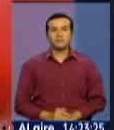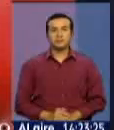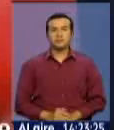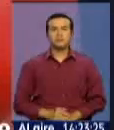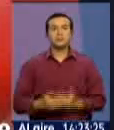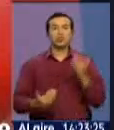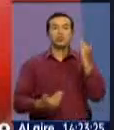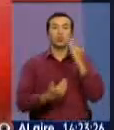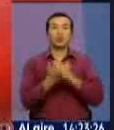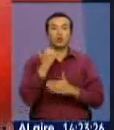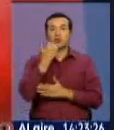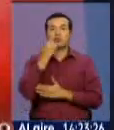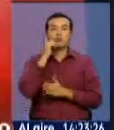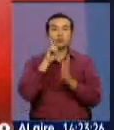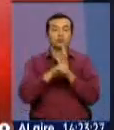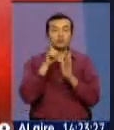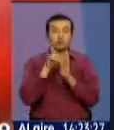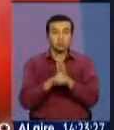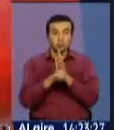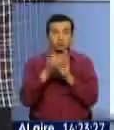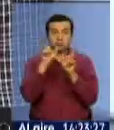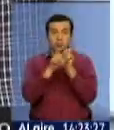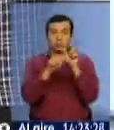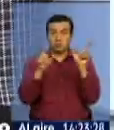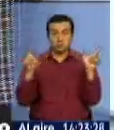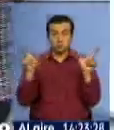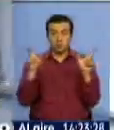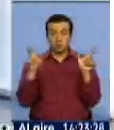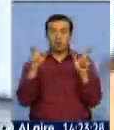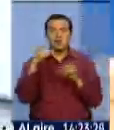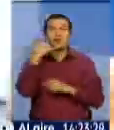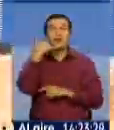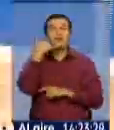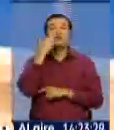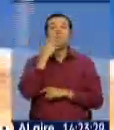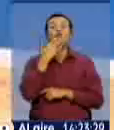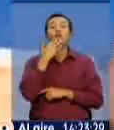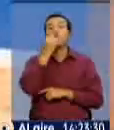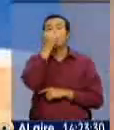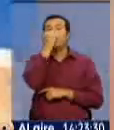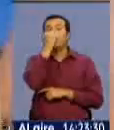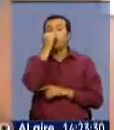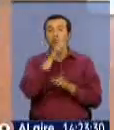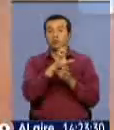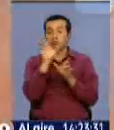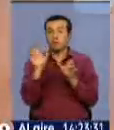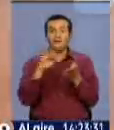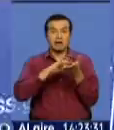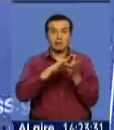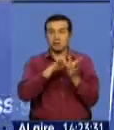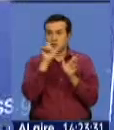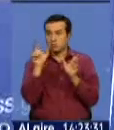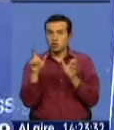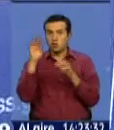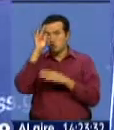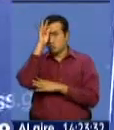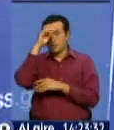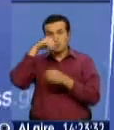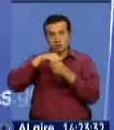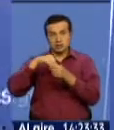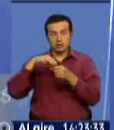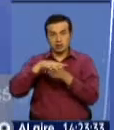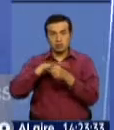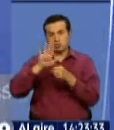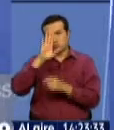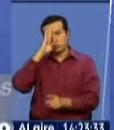Es un nuevo sistema de denuncias al servicio de los afiliados. El teléfono rojo está instalado a un costado de farmacia dentro del Hospital del IES